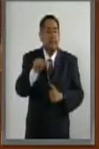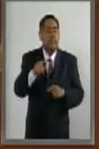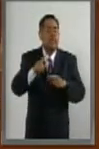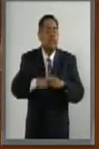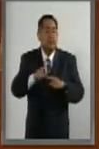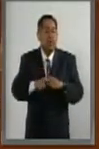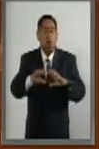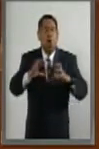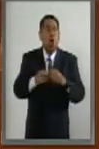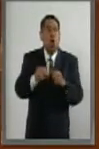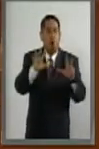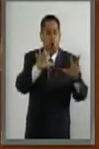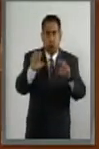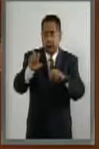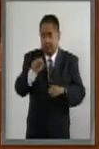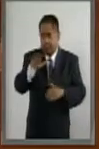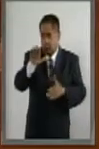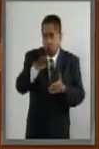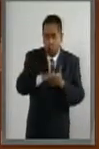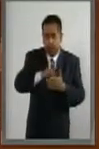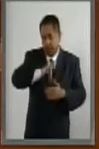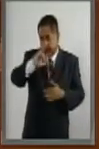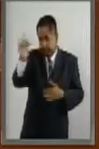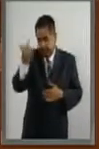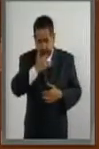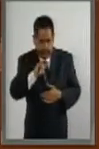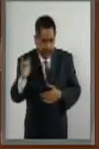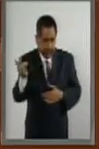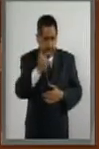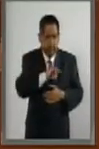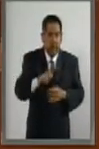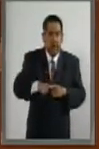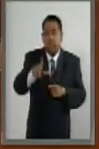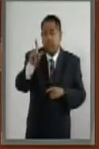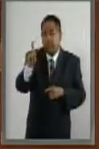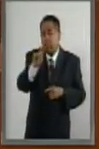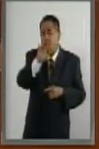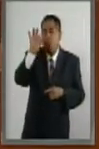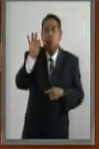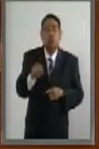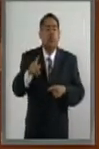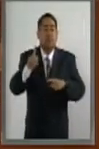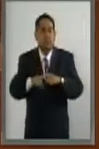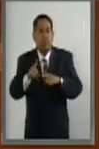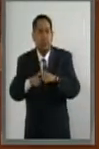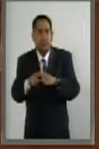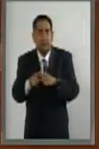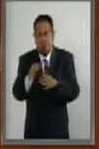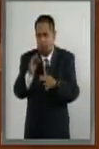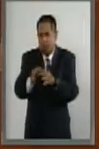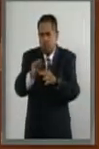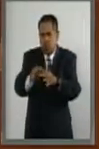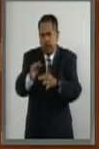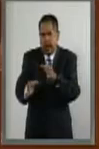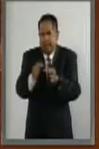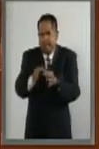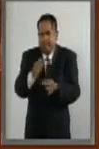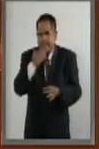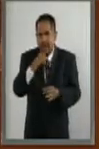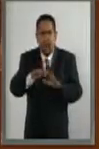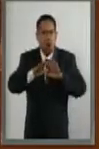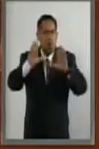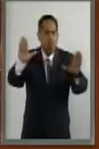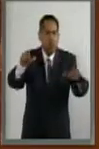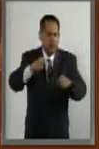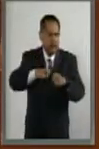las 865 mil operaciones aéreas, el 70% se realizaron con puntualidad en los